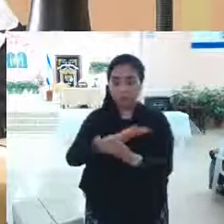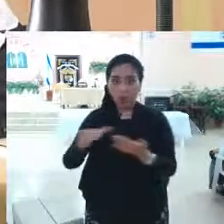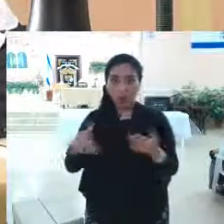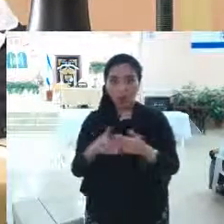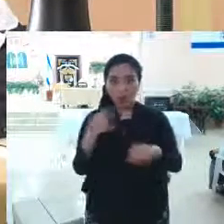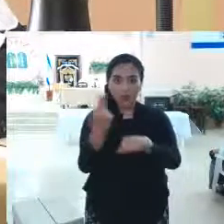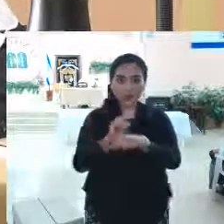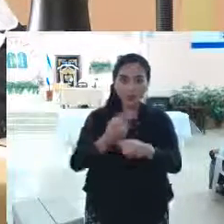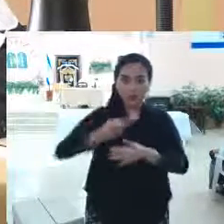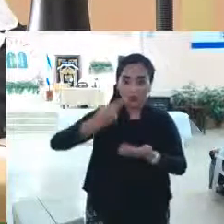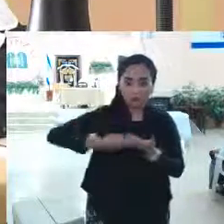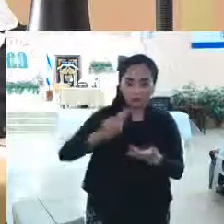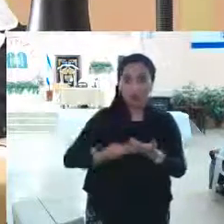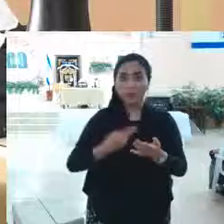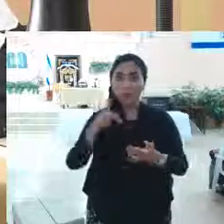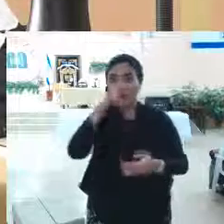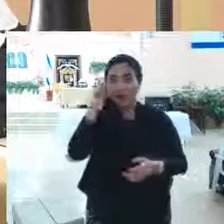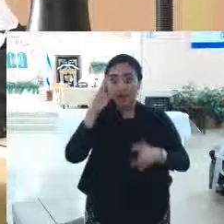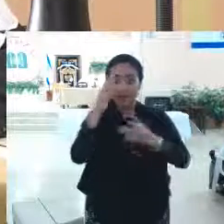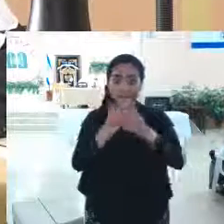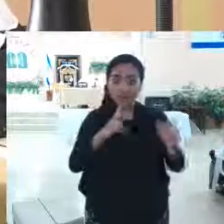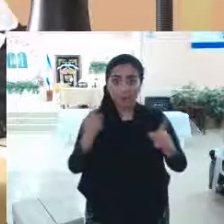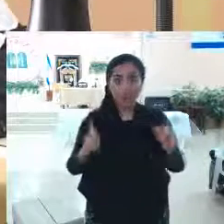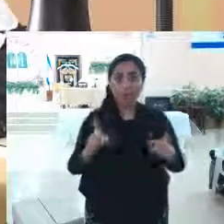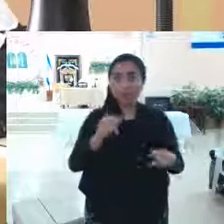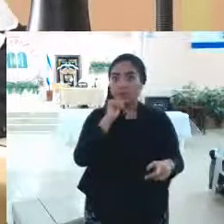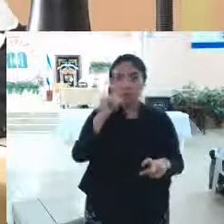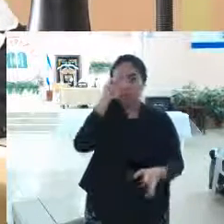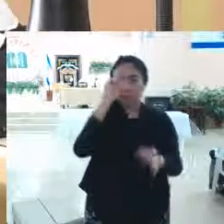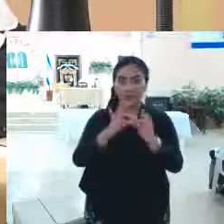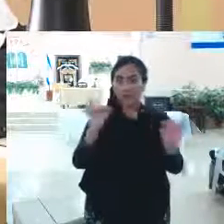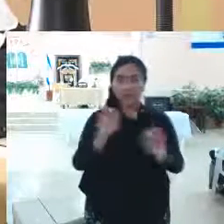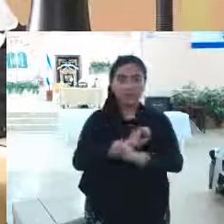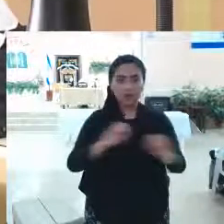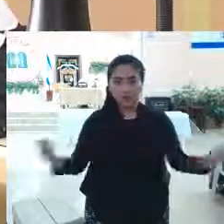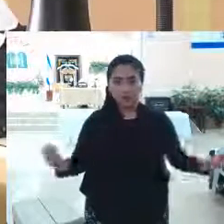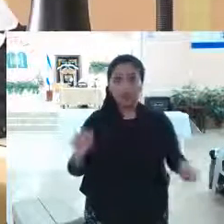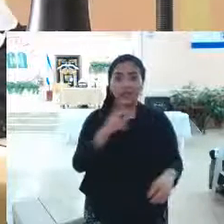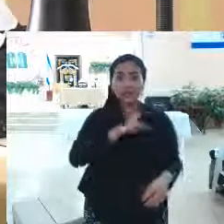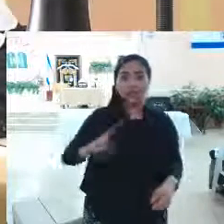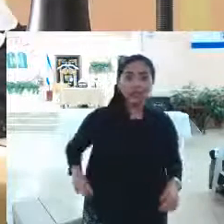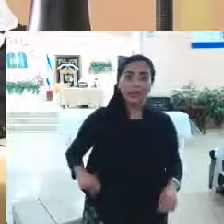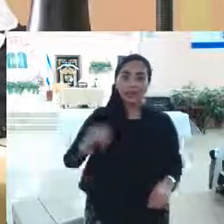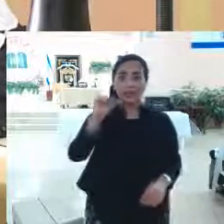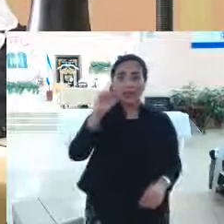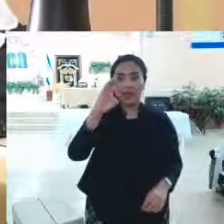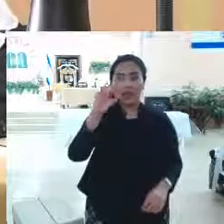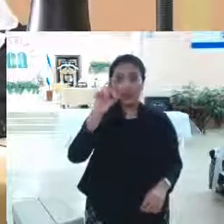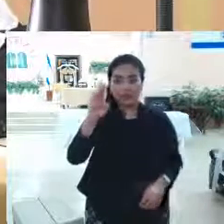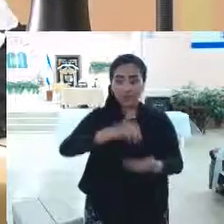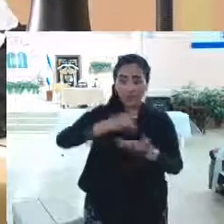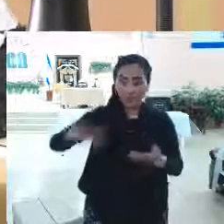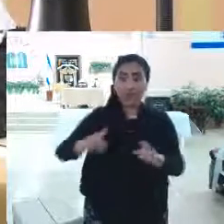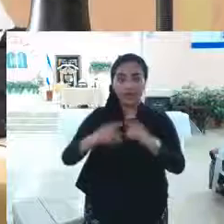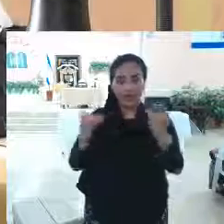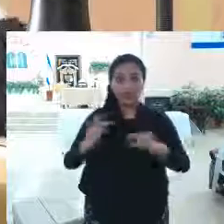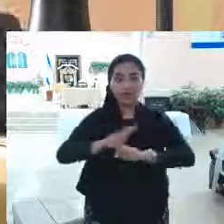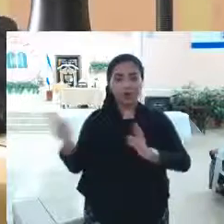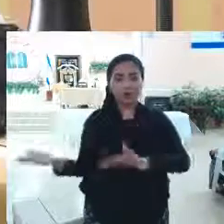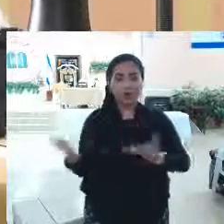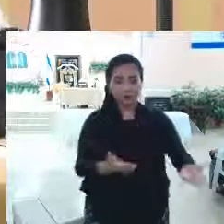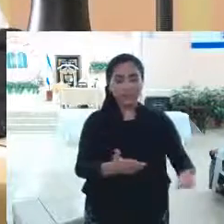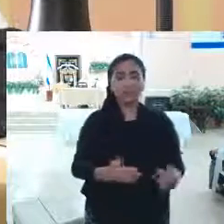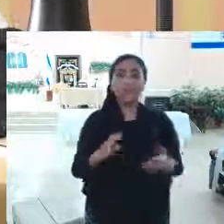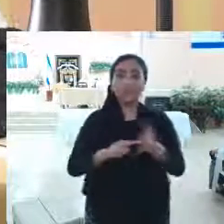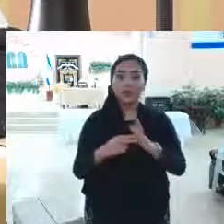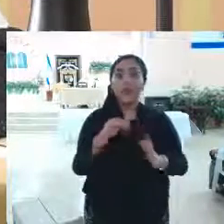utensilios que en su infidelidad había desechado el rey Acaz cuando reinaba, y aquí están delante del altar de Yahweh. Entonces So el